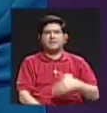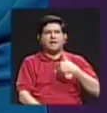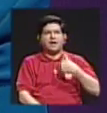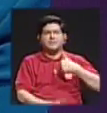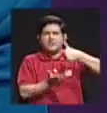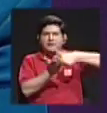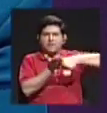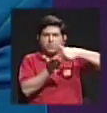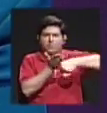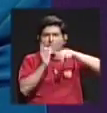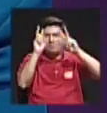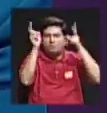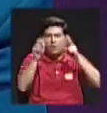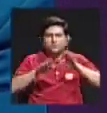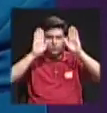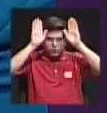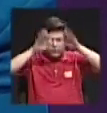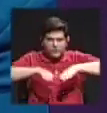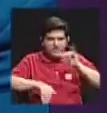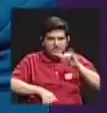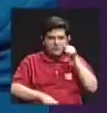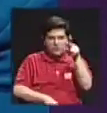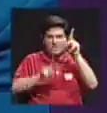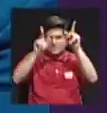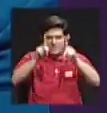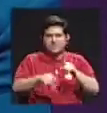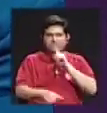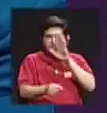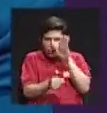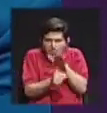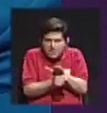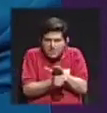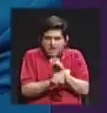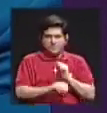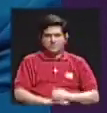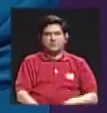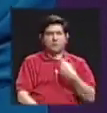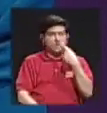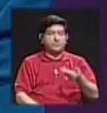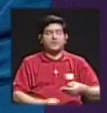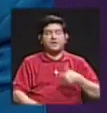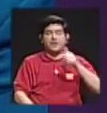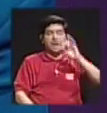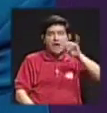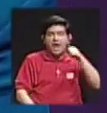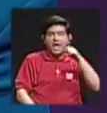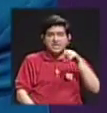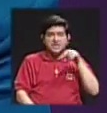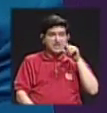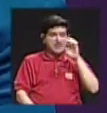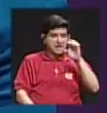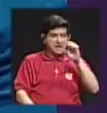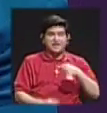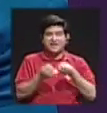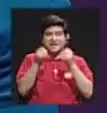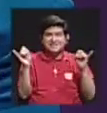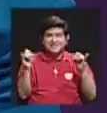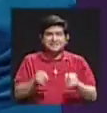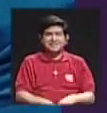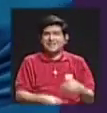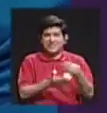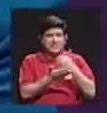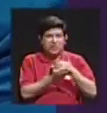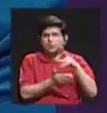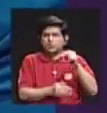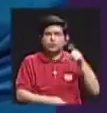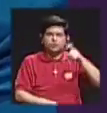un voto de obediencia equivalente al que ellos tienen, eso, como le decía yo a Jerry, no se hace sin recursos. Se necesita